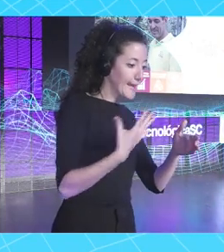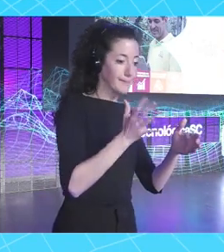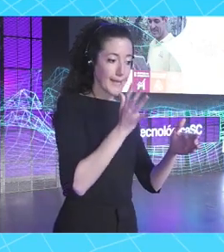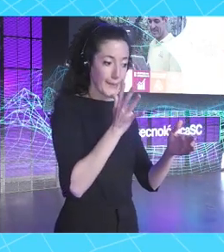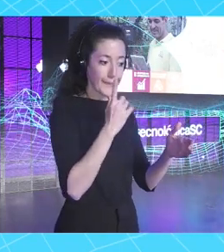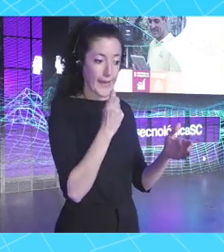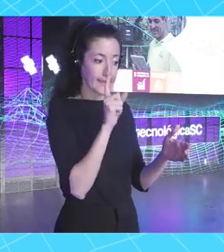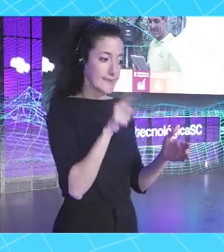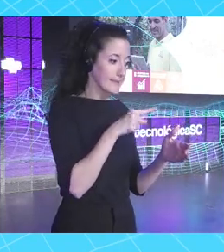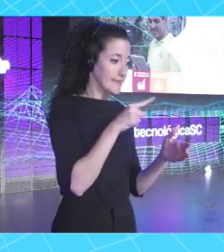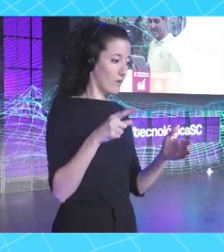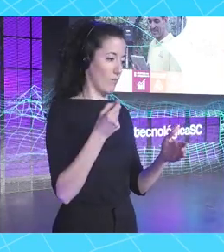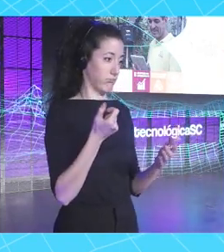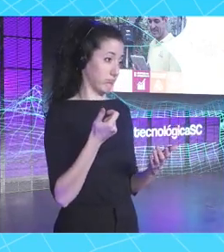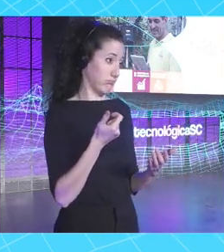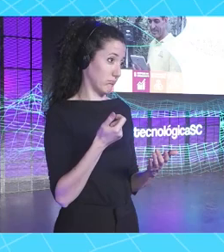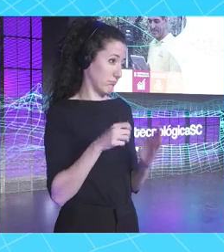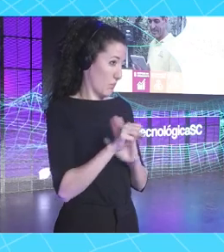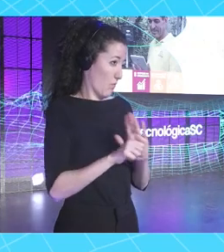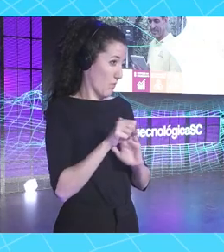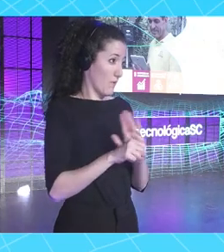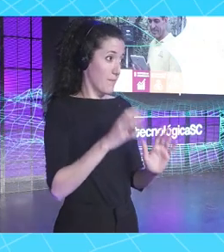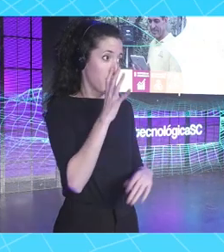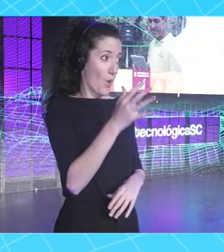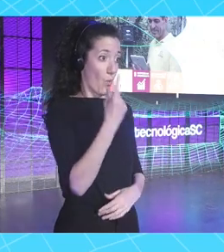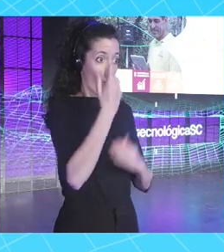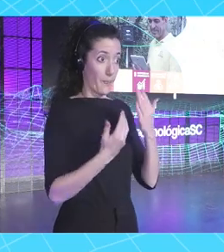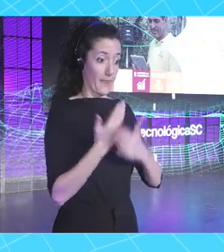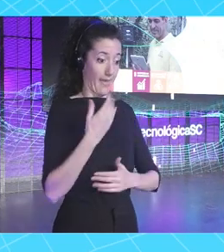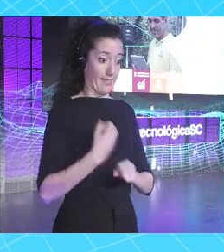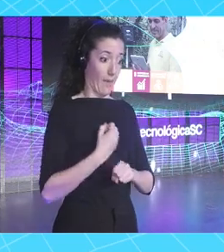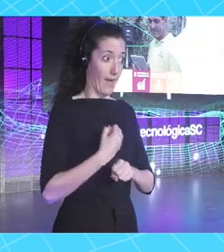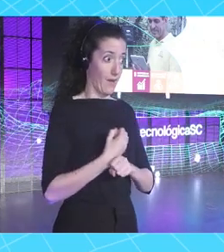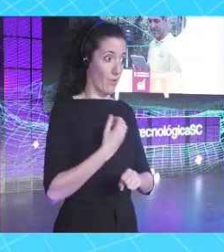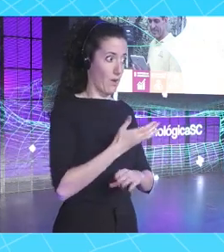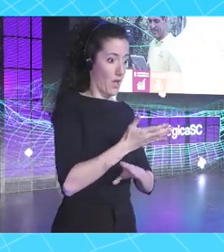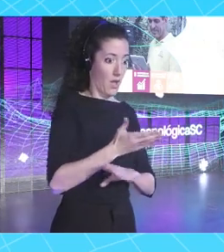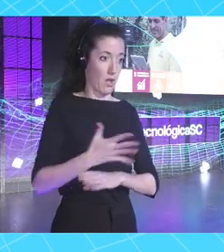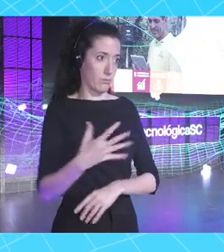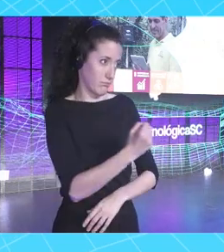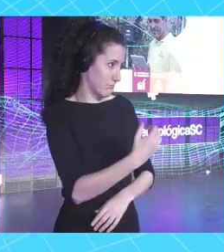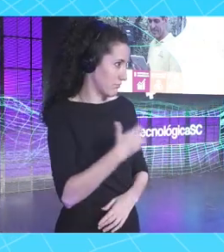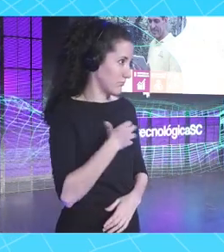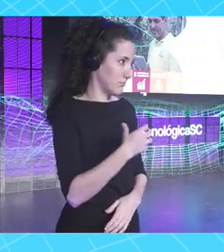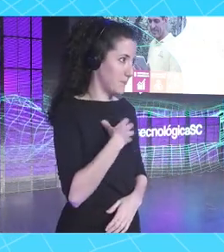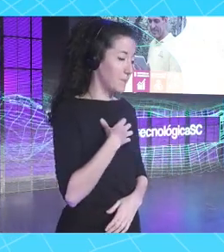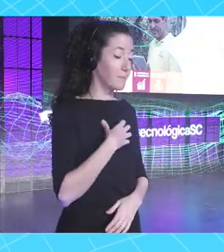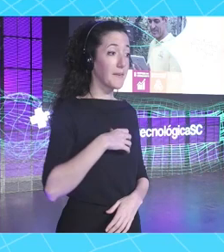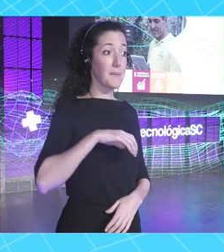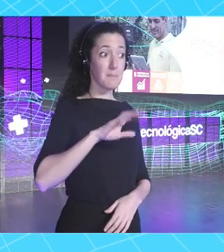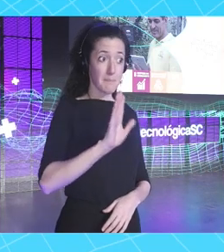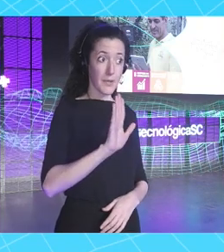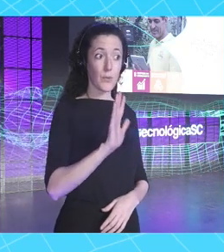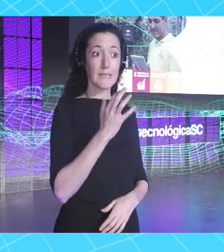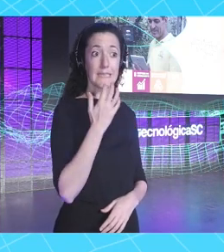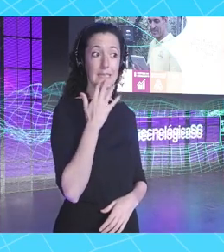el número de fincas que tú puedes que tú puedes cubrir en un día Pues porque tienes que ir físicamente en cambio Si puedes poner un aparatito